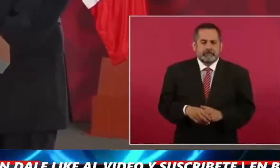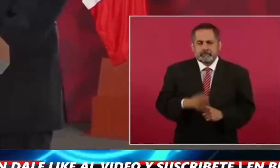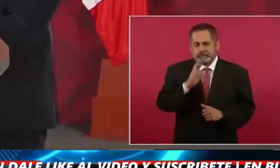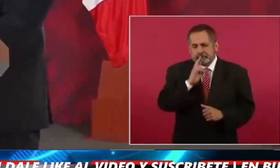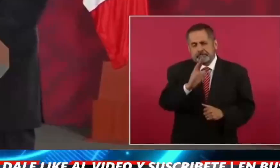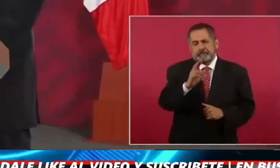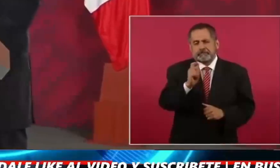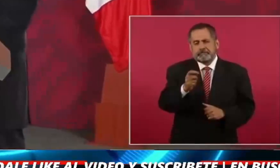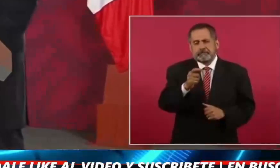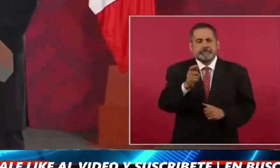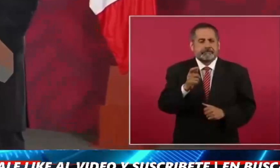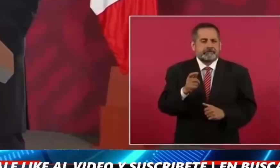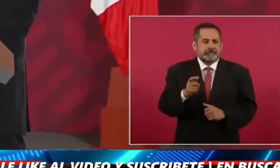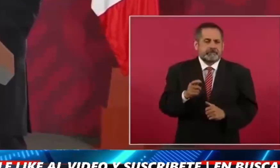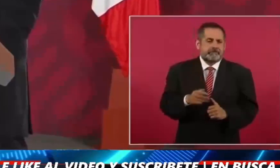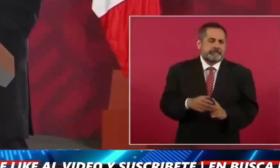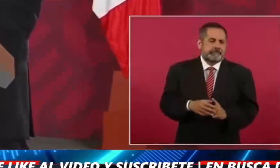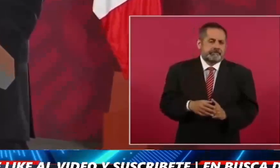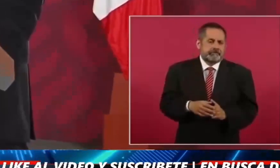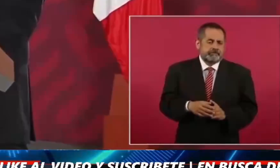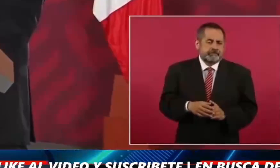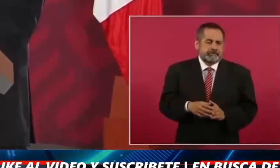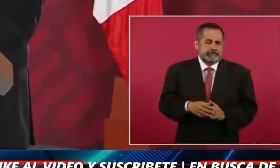responder a